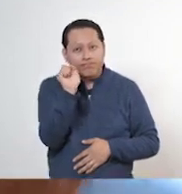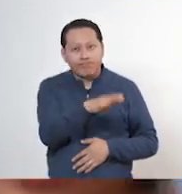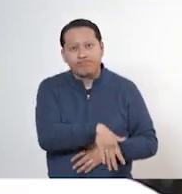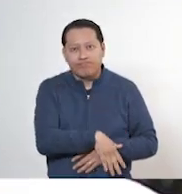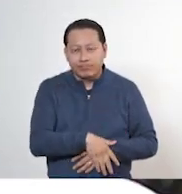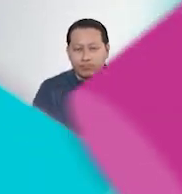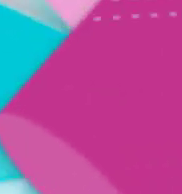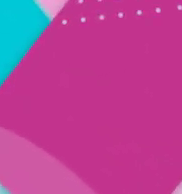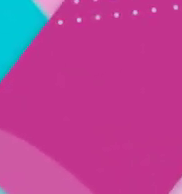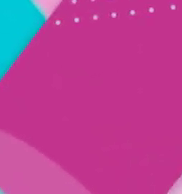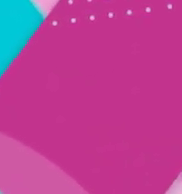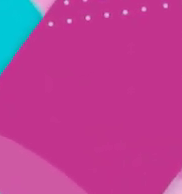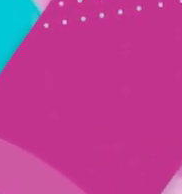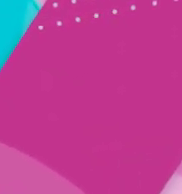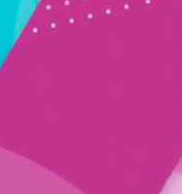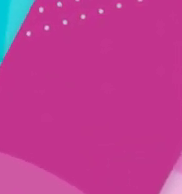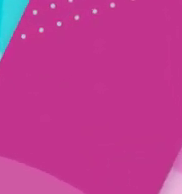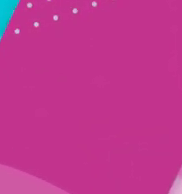Ay, hijo.